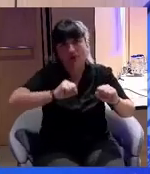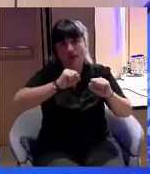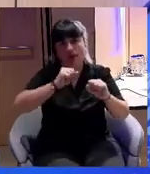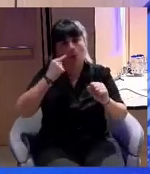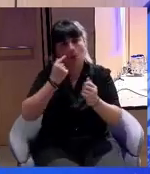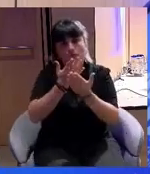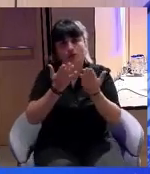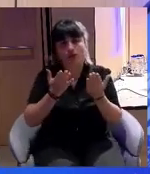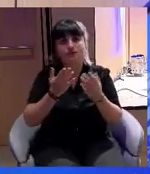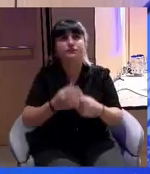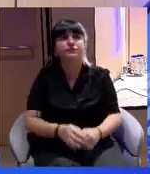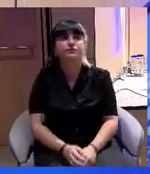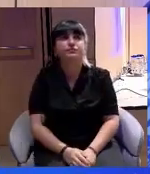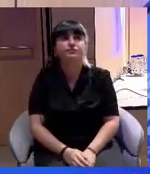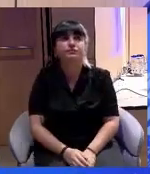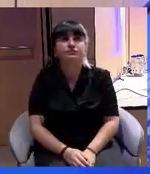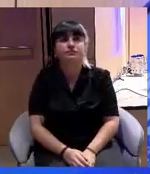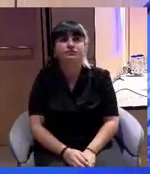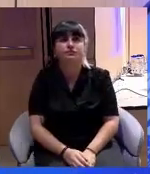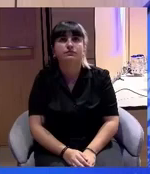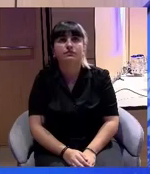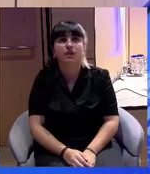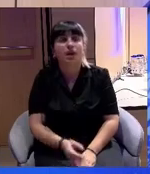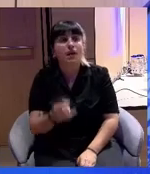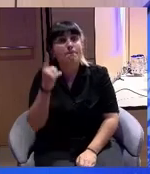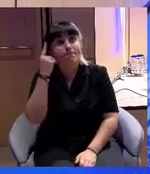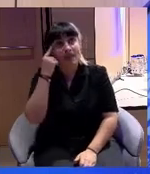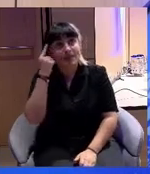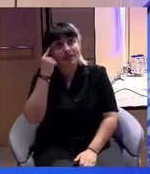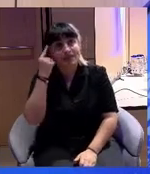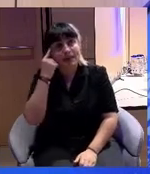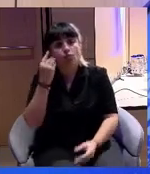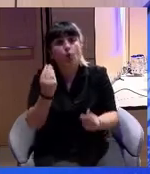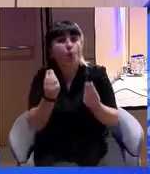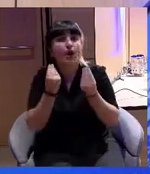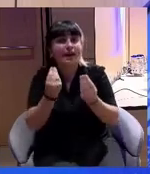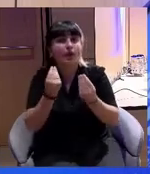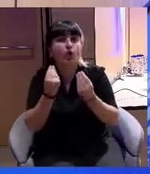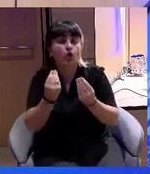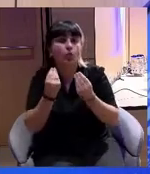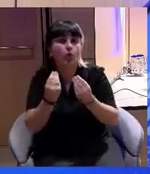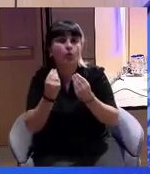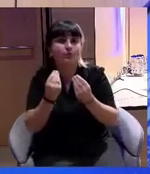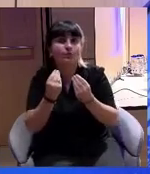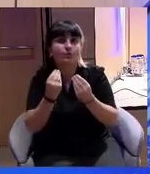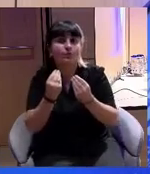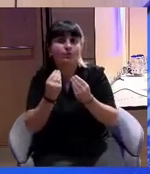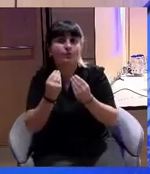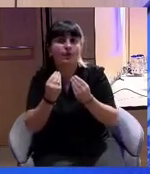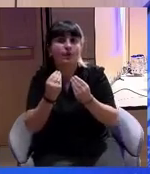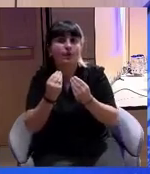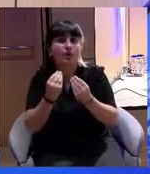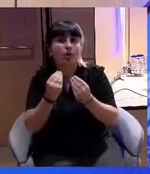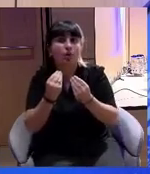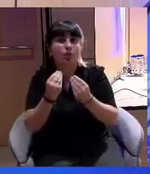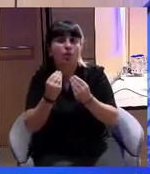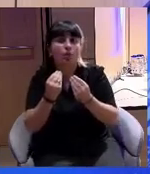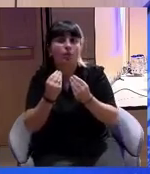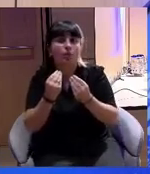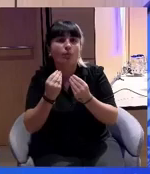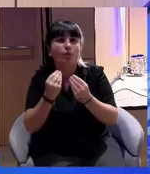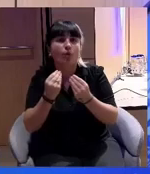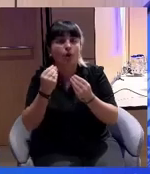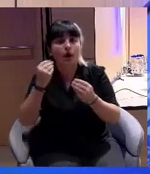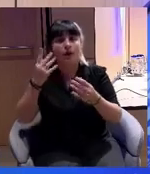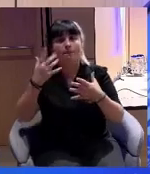de las grandes tareas pensando en la estandarización de datos electorales es también ver qué estándares necesitamos forzar a que las